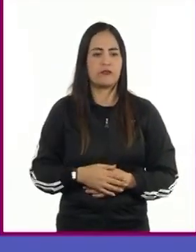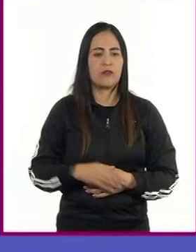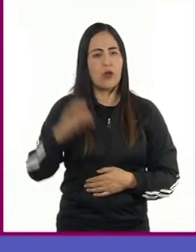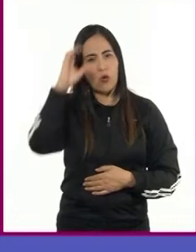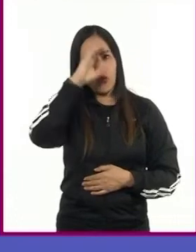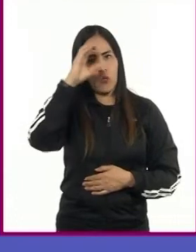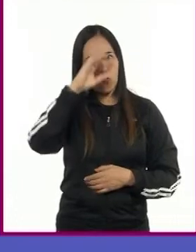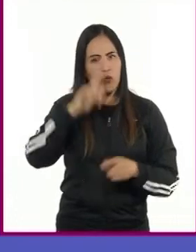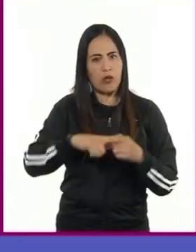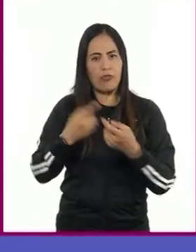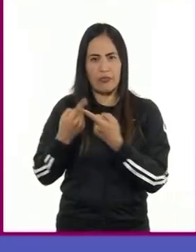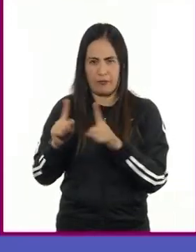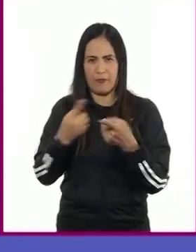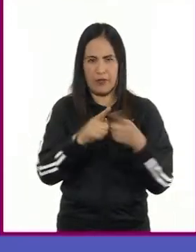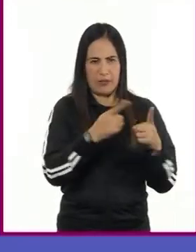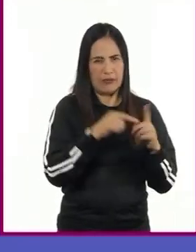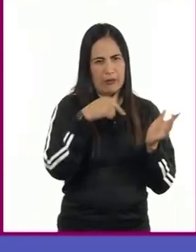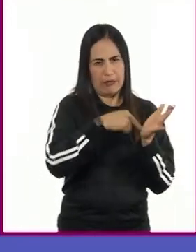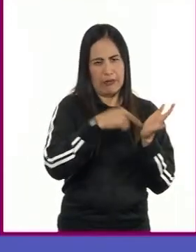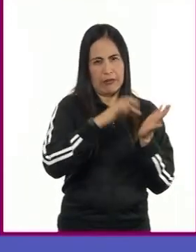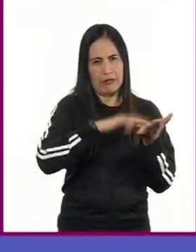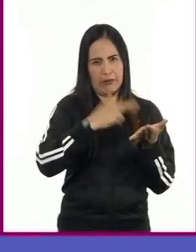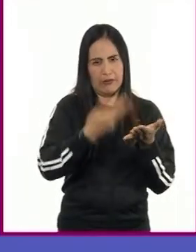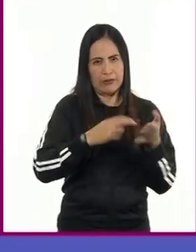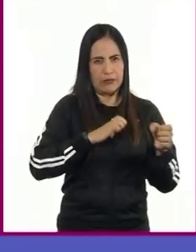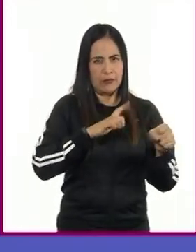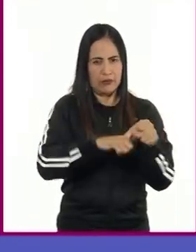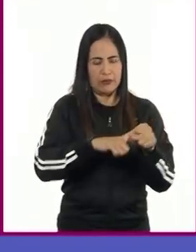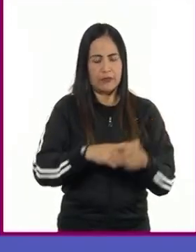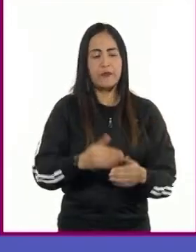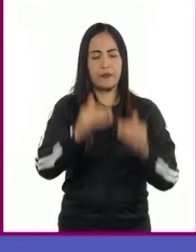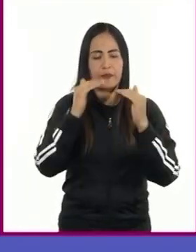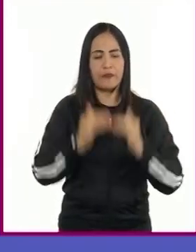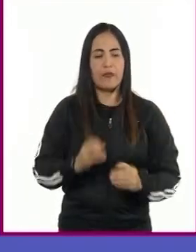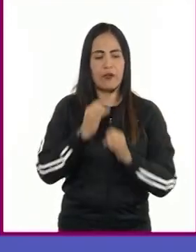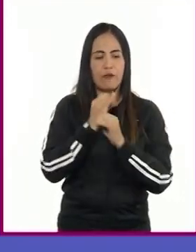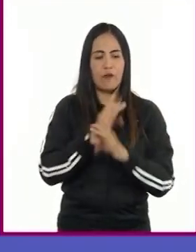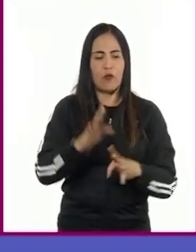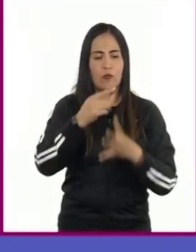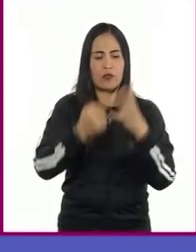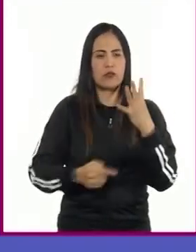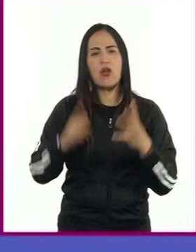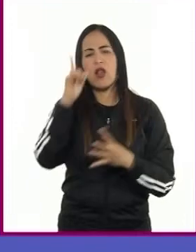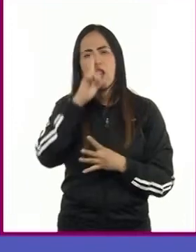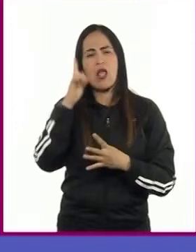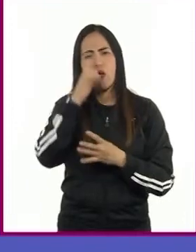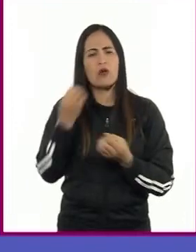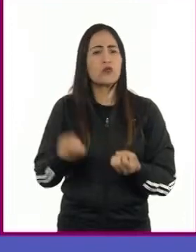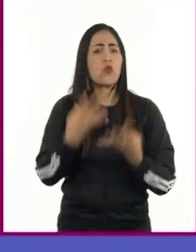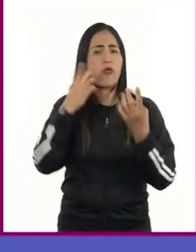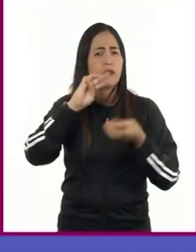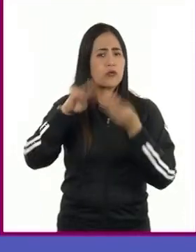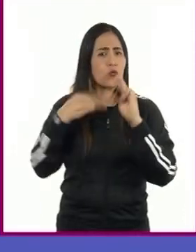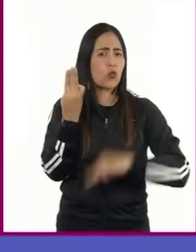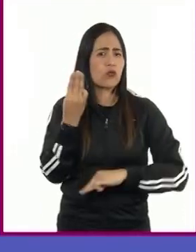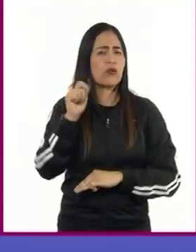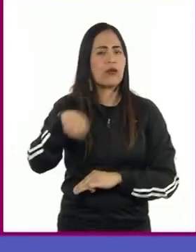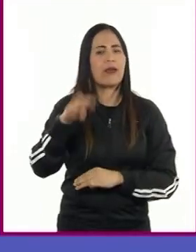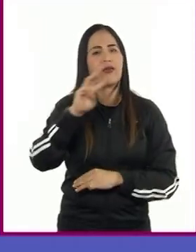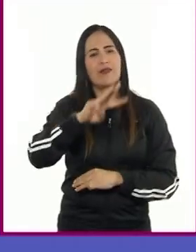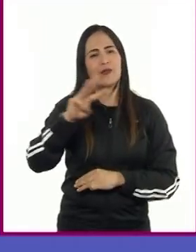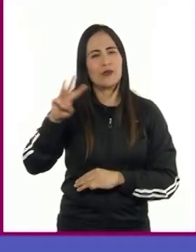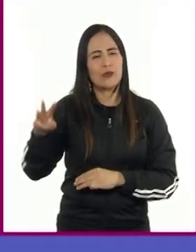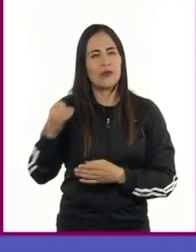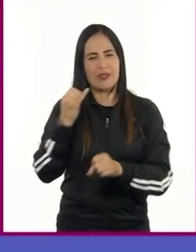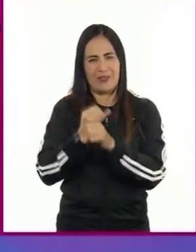consideró una revista especializada. Y para reunir información sobre las lenguas que se hablan en el mundo, se seleccionó una página web de